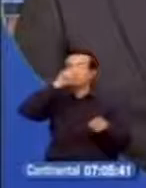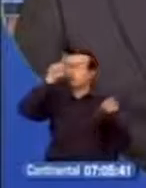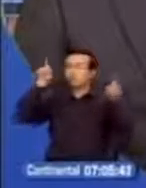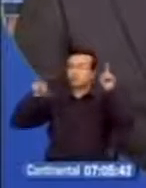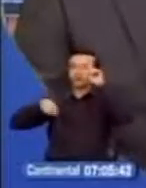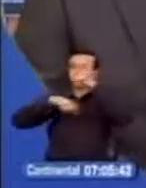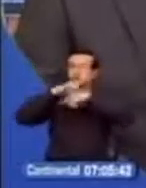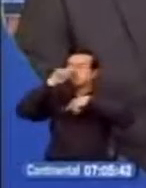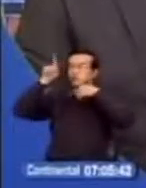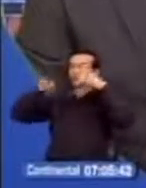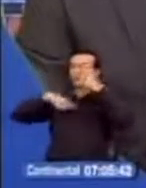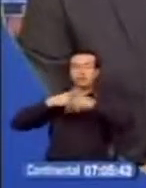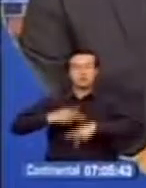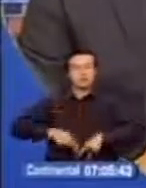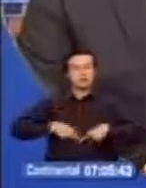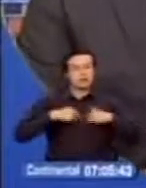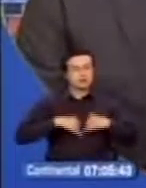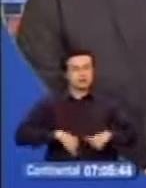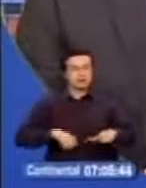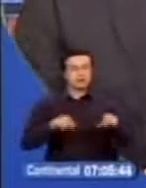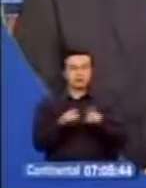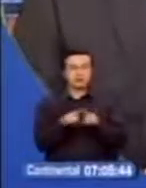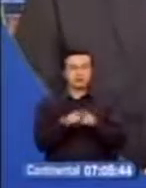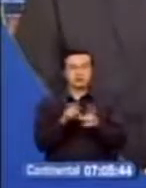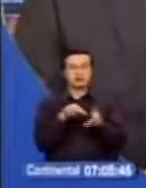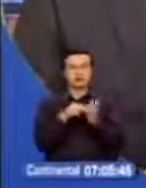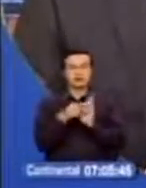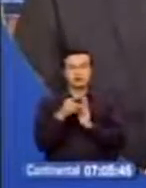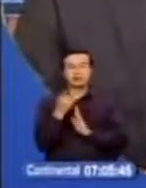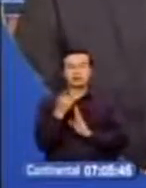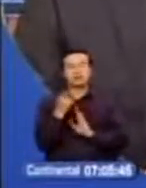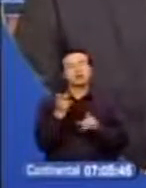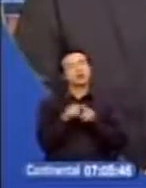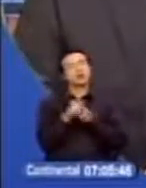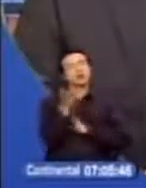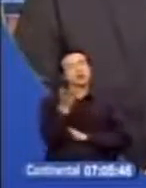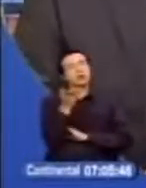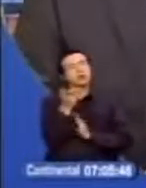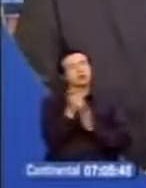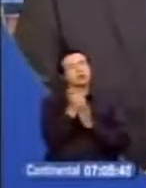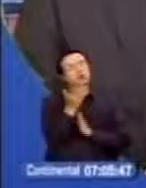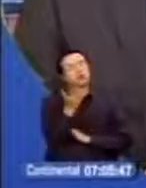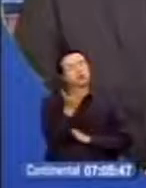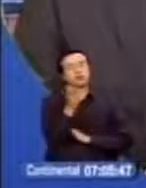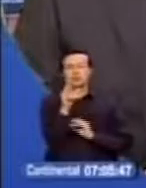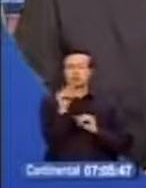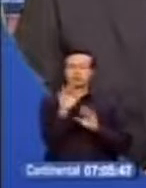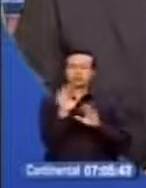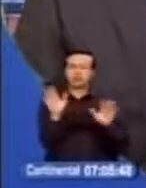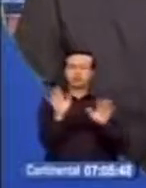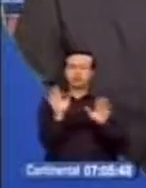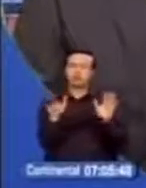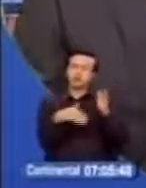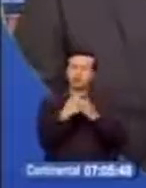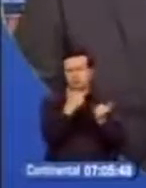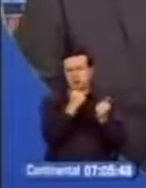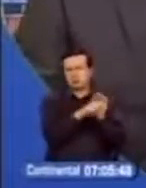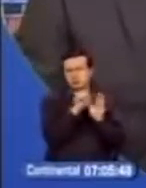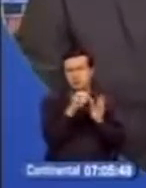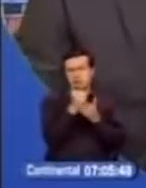es el que mantiene la vida. Pero claro, no es cuestión de caridad, de donativos, de entregas generosas. Todo eso está muy